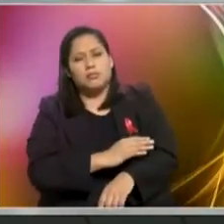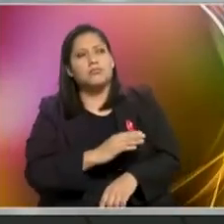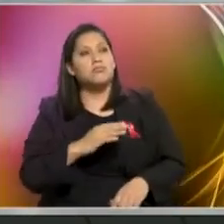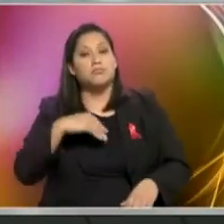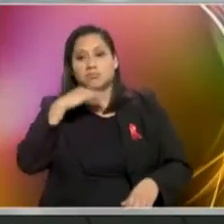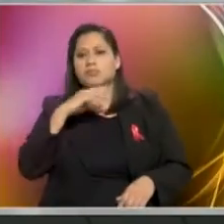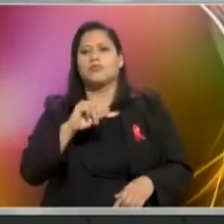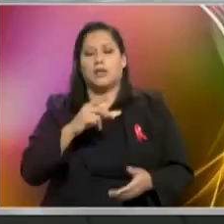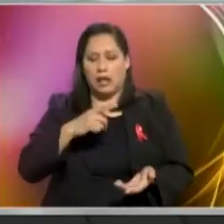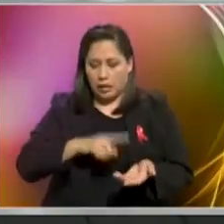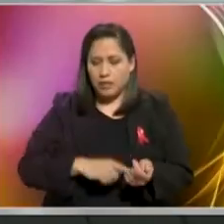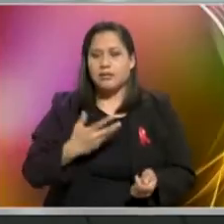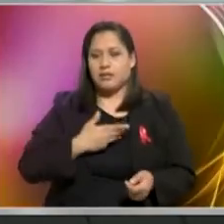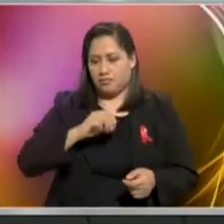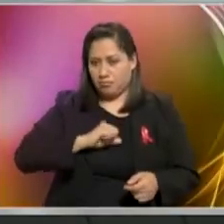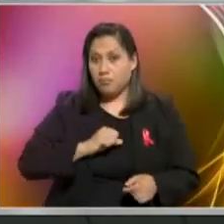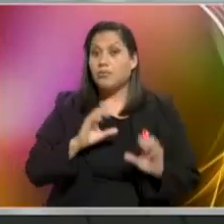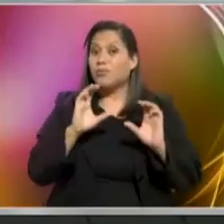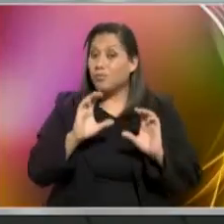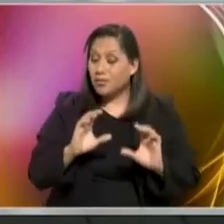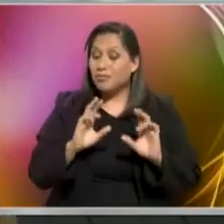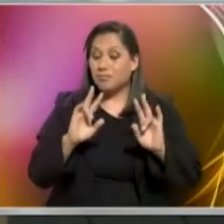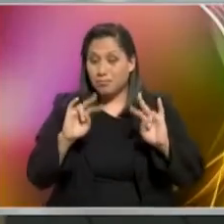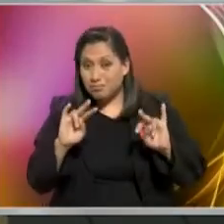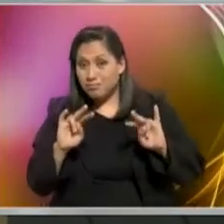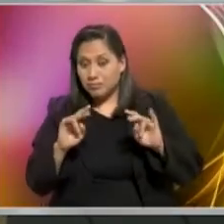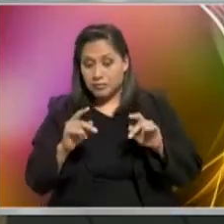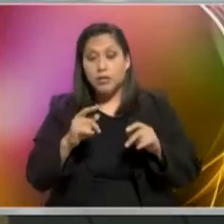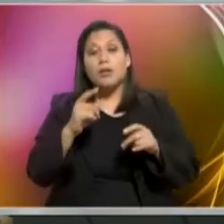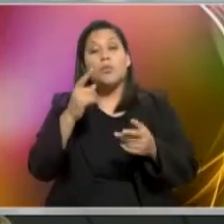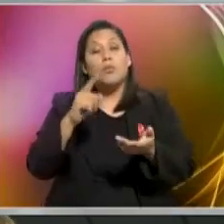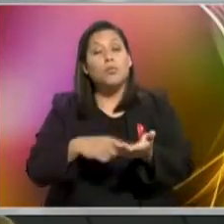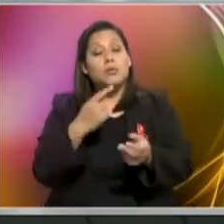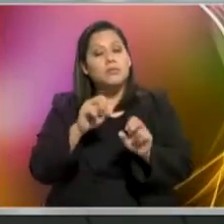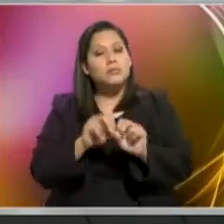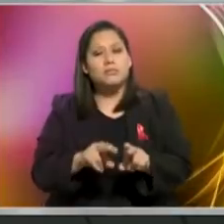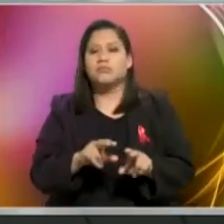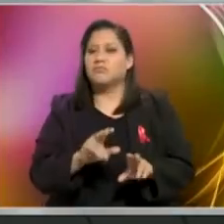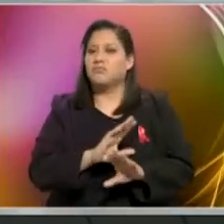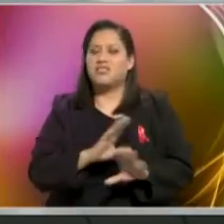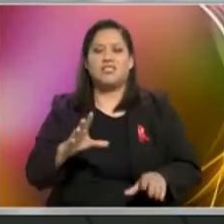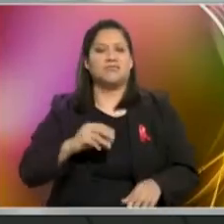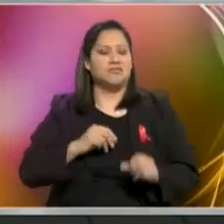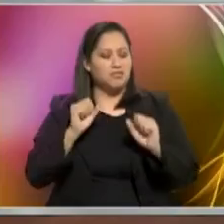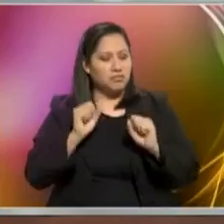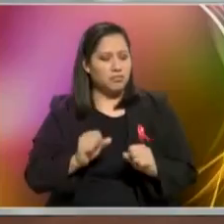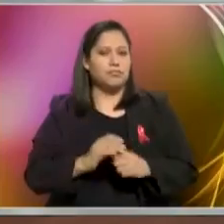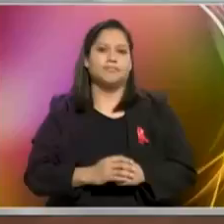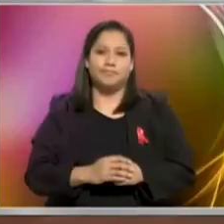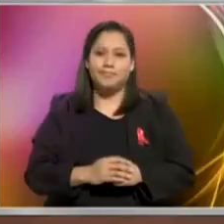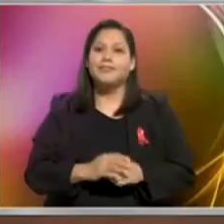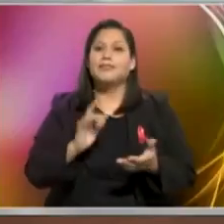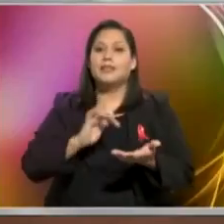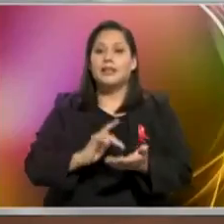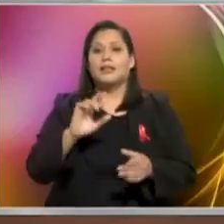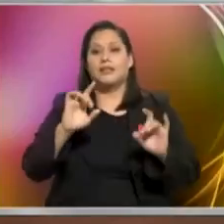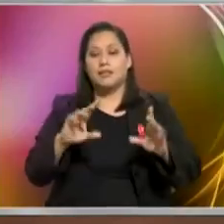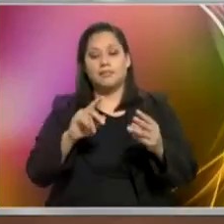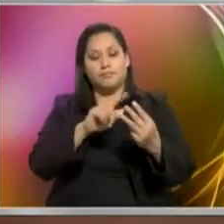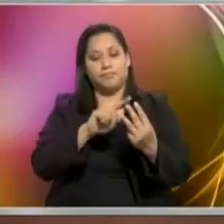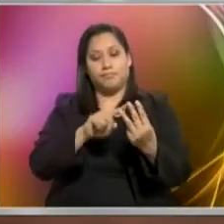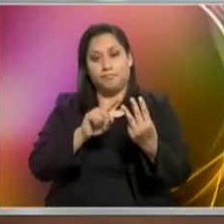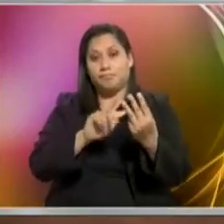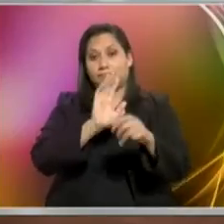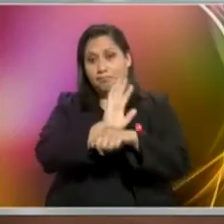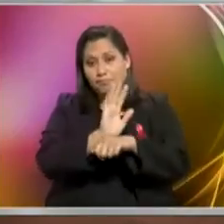sigue estando ahí el VIH, aguas, cuídense, una sola relación puede bastar, ¿eh? Por supuesto, pues muchas gracias, Ángel. Ya tenemos 3